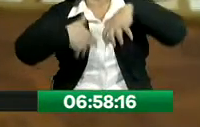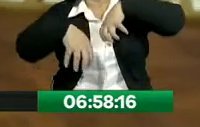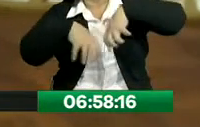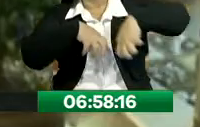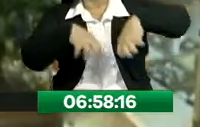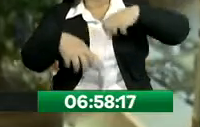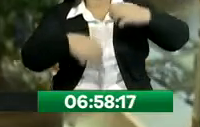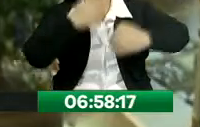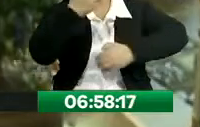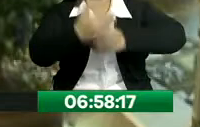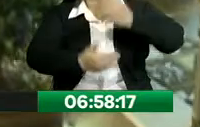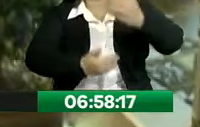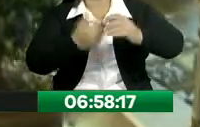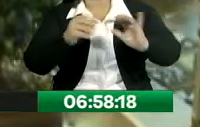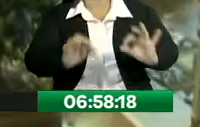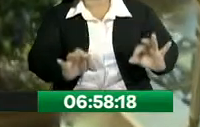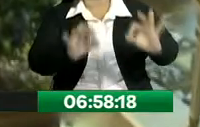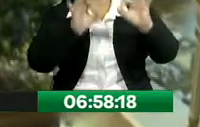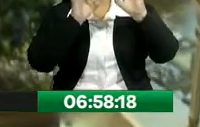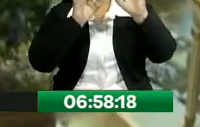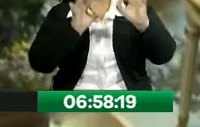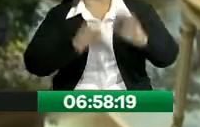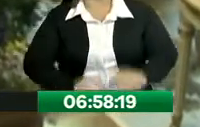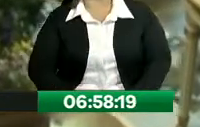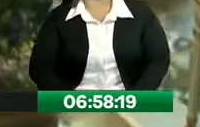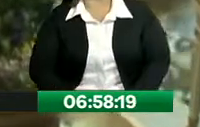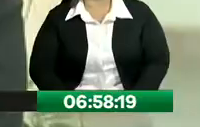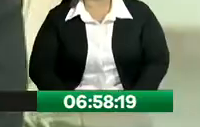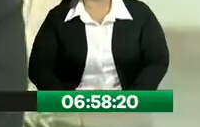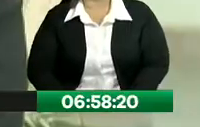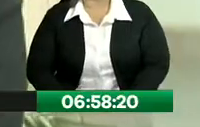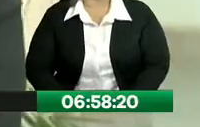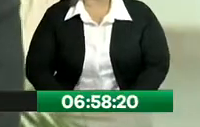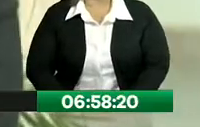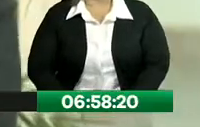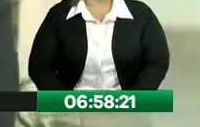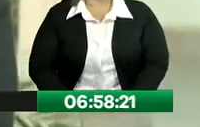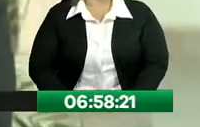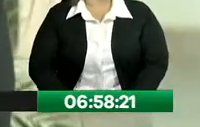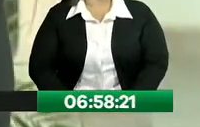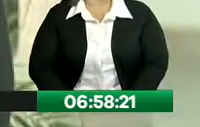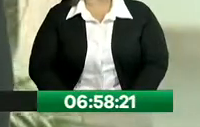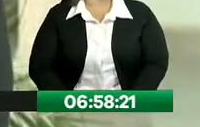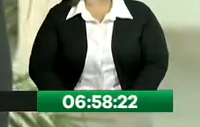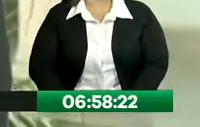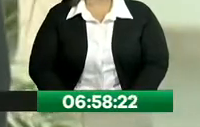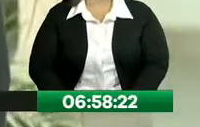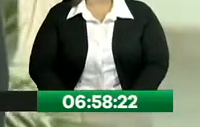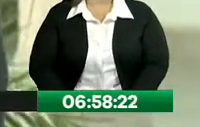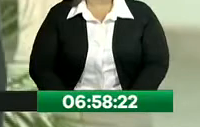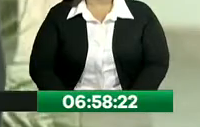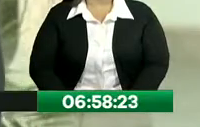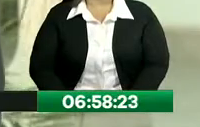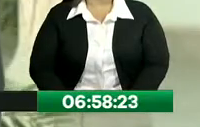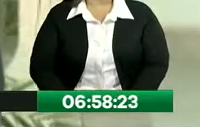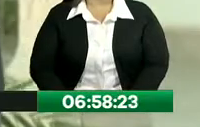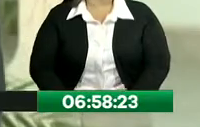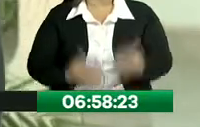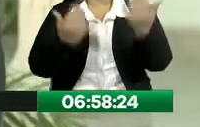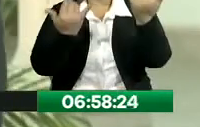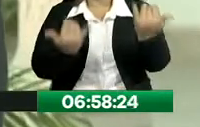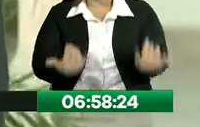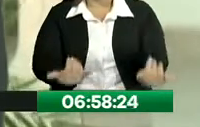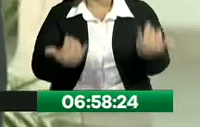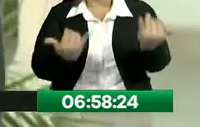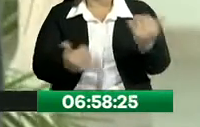Comunicación den un nuevo impulso al trabajo periodístico en libertad. Alentamos a que se continúen dando pasos para reparar